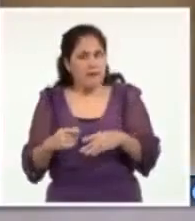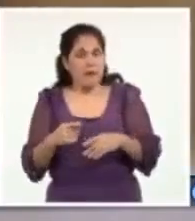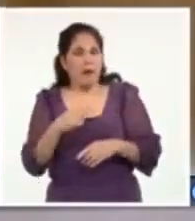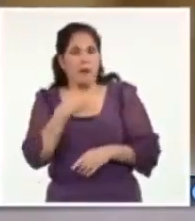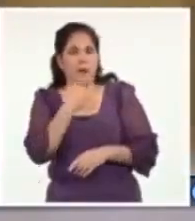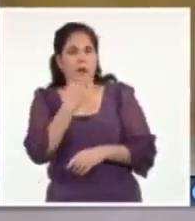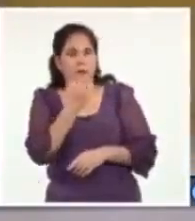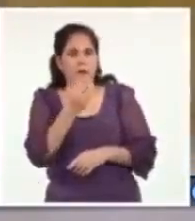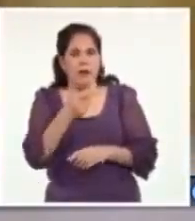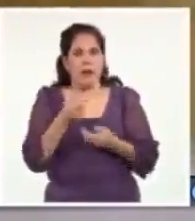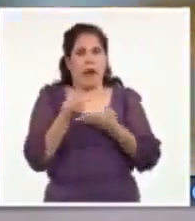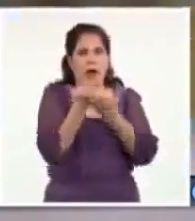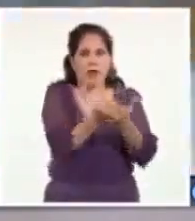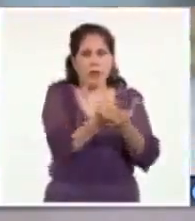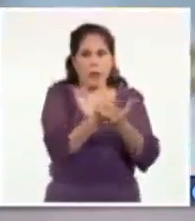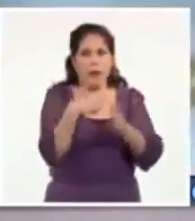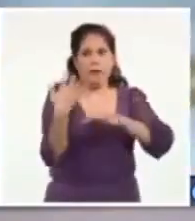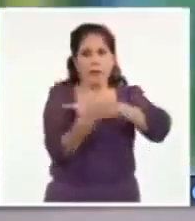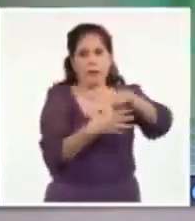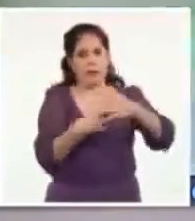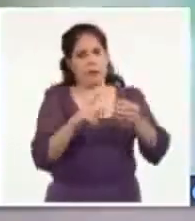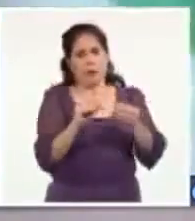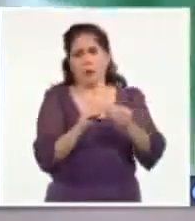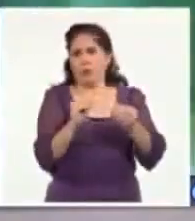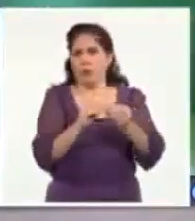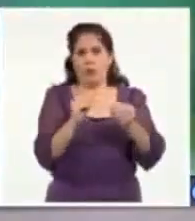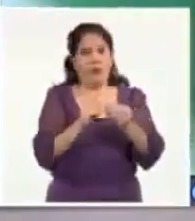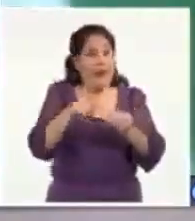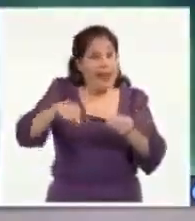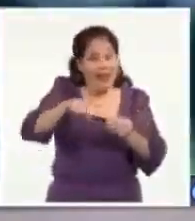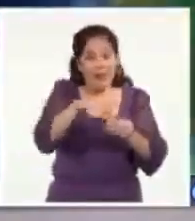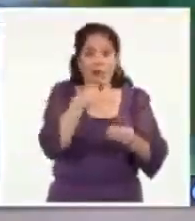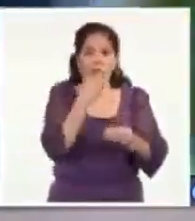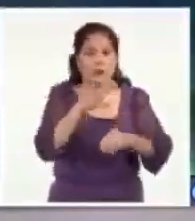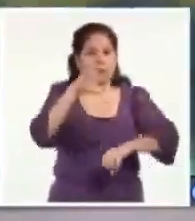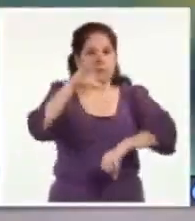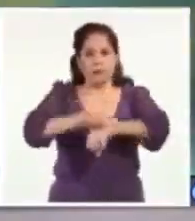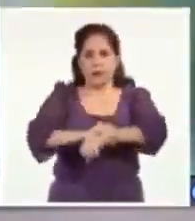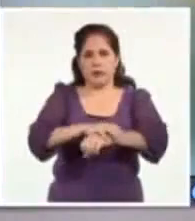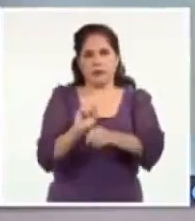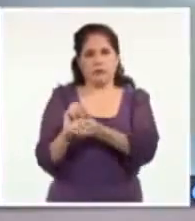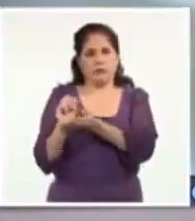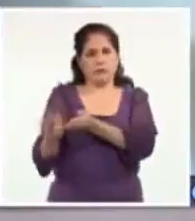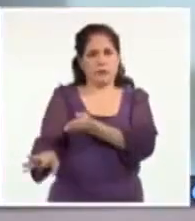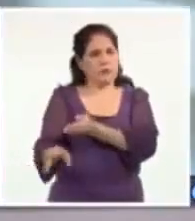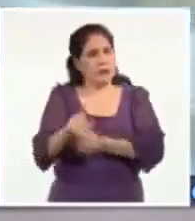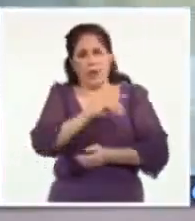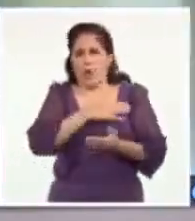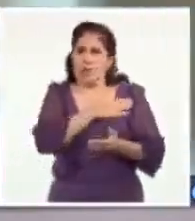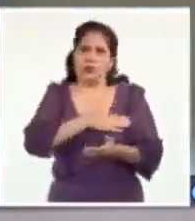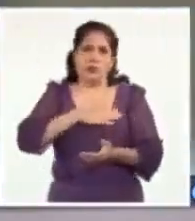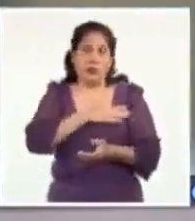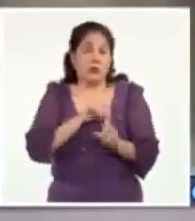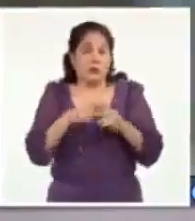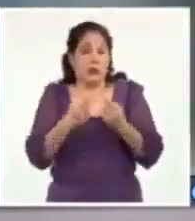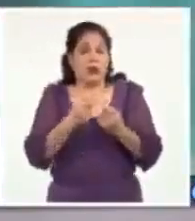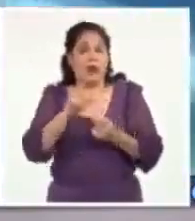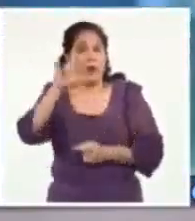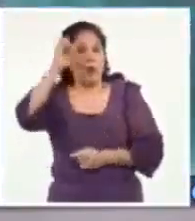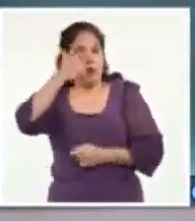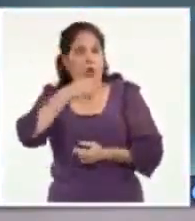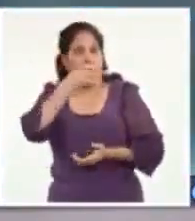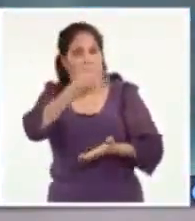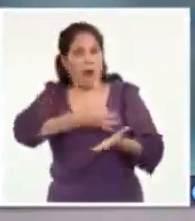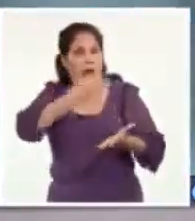lo que han hecho estos bolsonaristas que ha sido difícil hasta para quienes los ocupan cerrar filas junto a ellos públicamente y